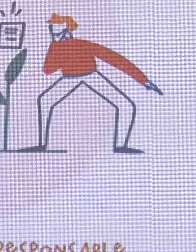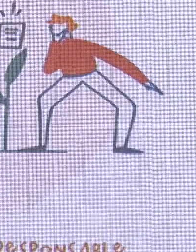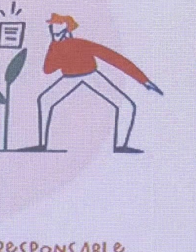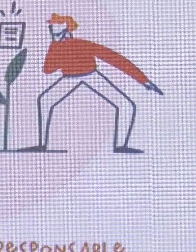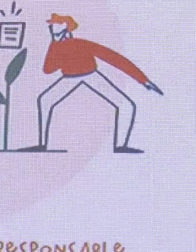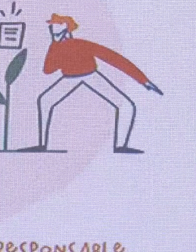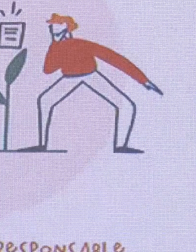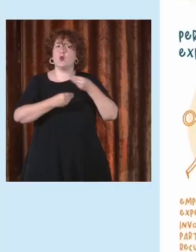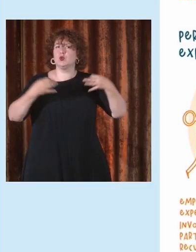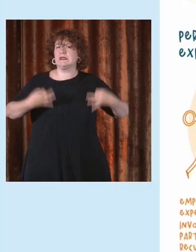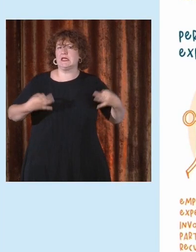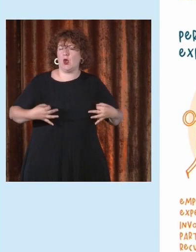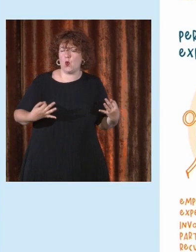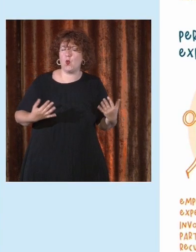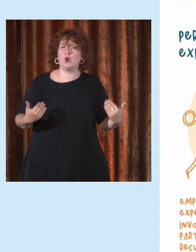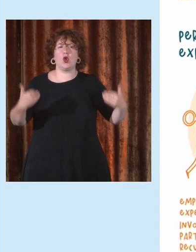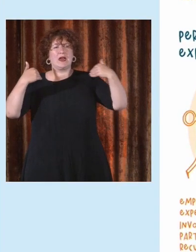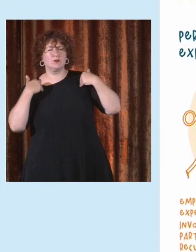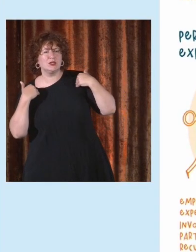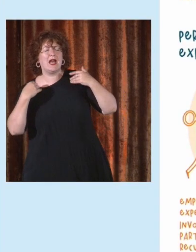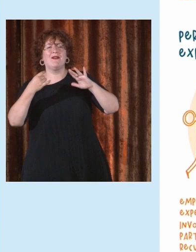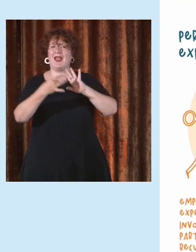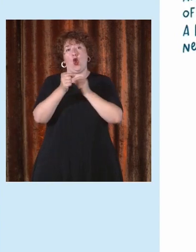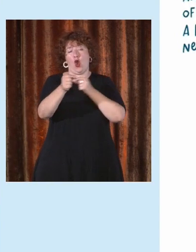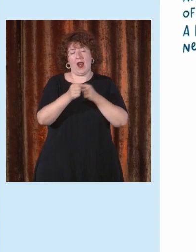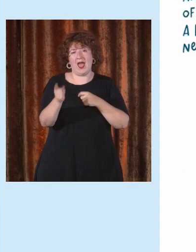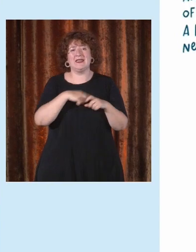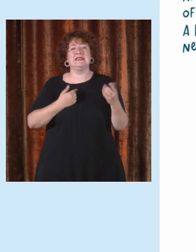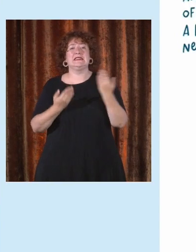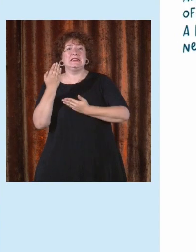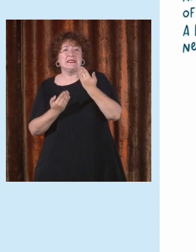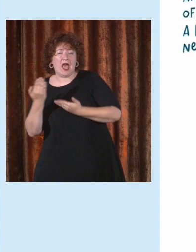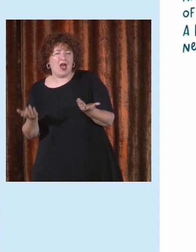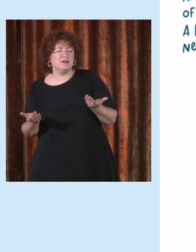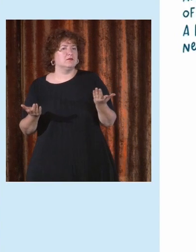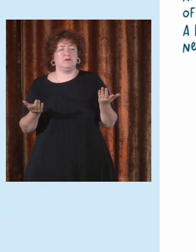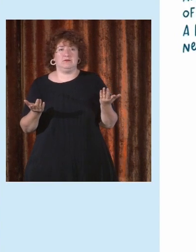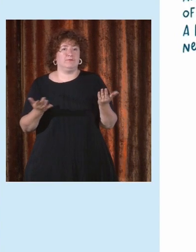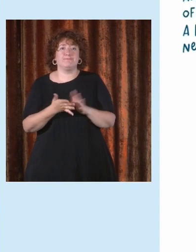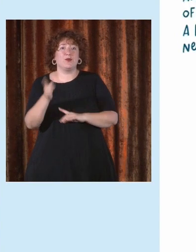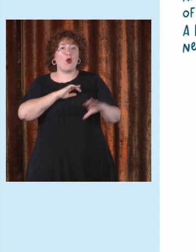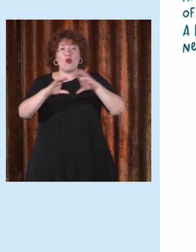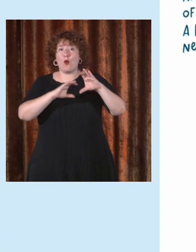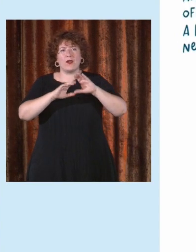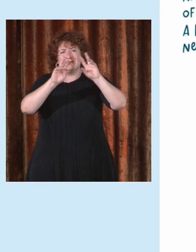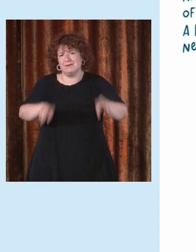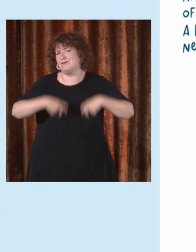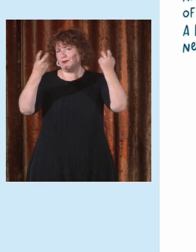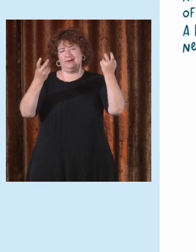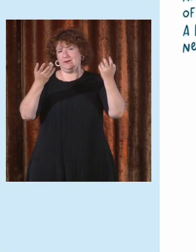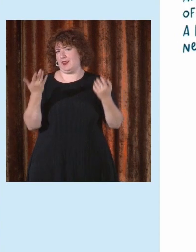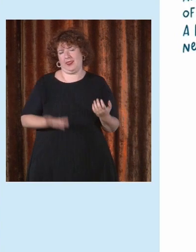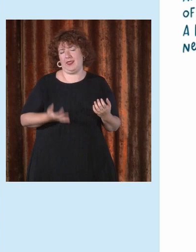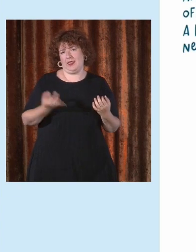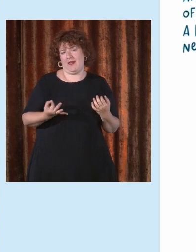Promover un uso seguro, responsable y de calidad de los datos. Tenemos que actualizar la forma de comunicarnos